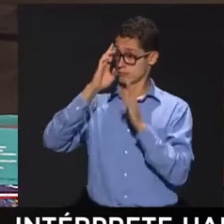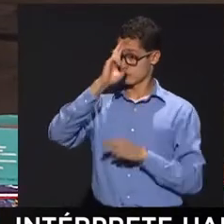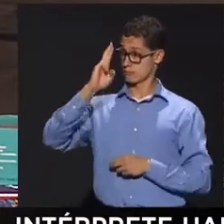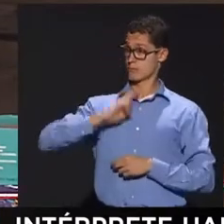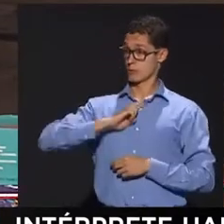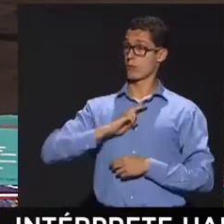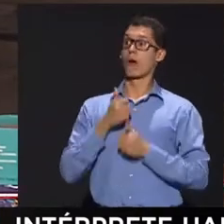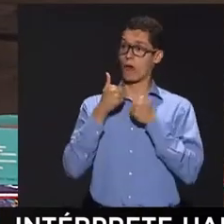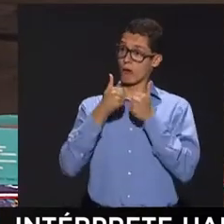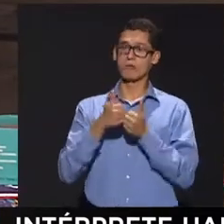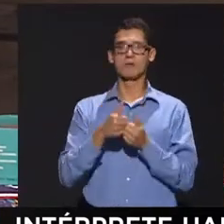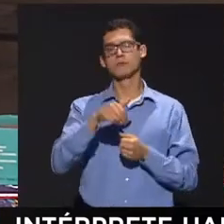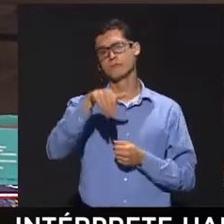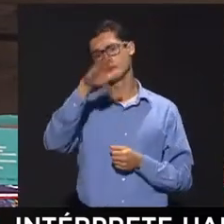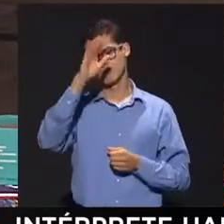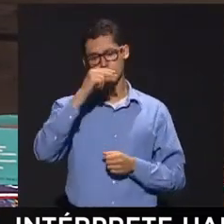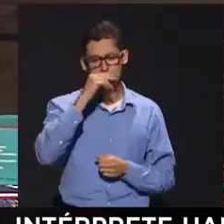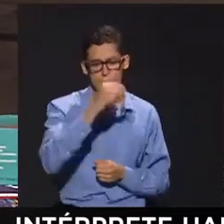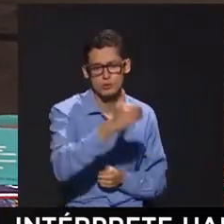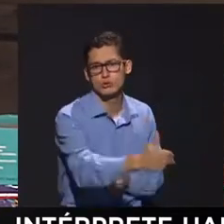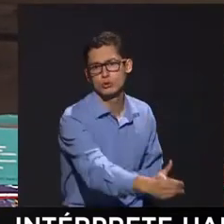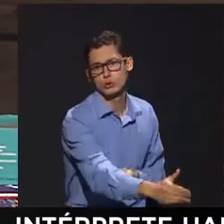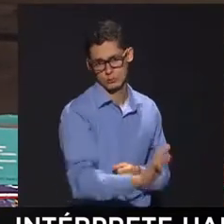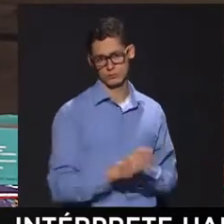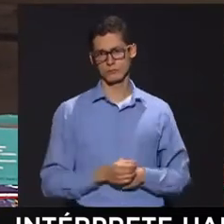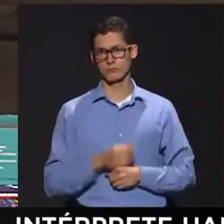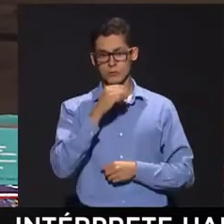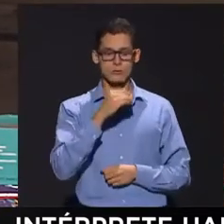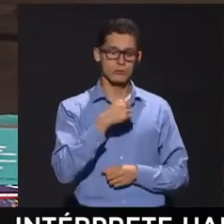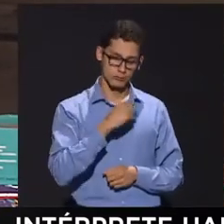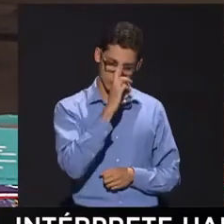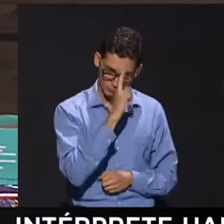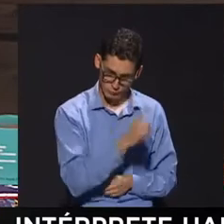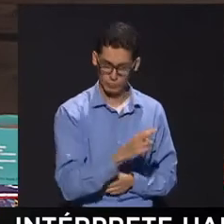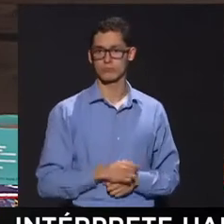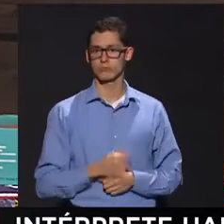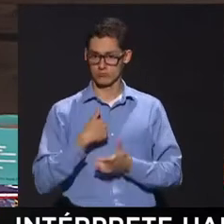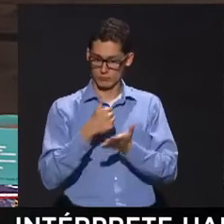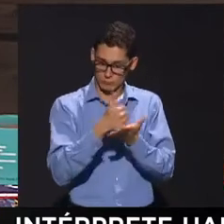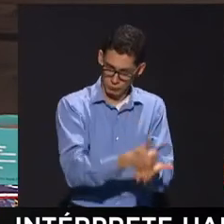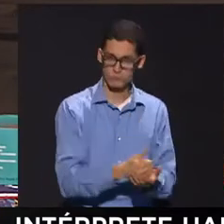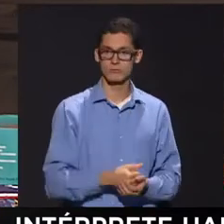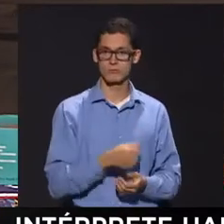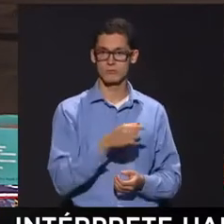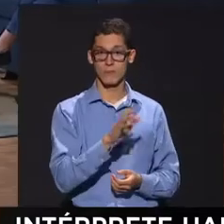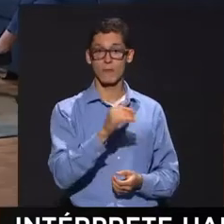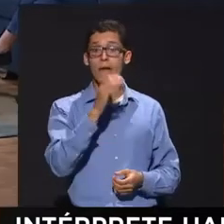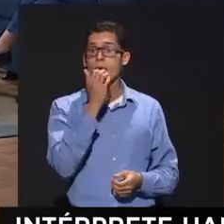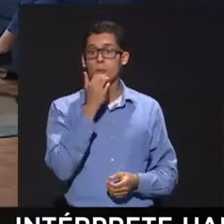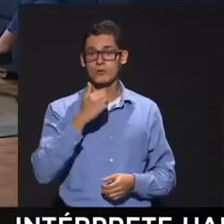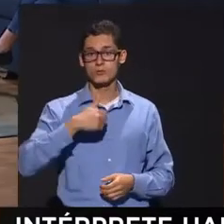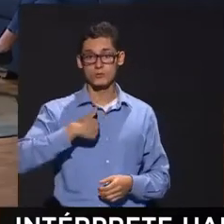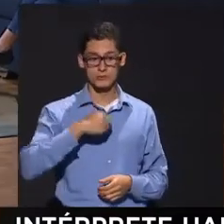que están pequeños, porque puede ocurrir que cuando estén adolescentes, este papá quiera que su hija haga un buen uso